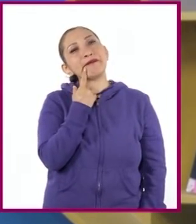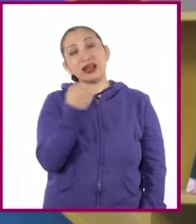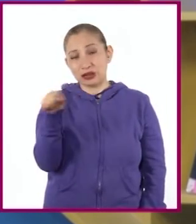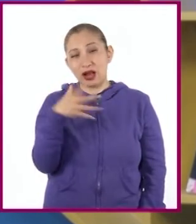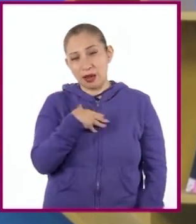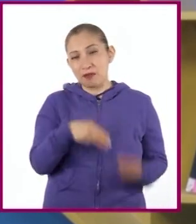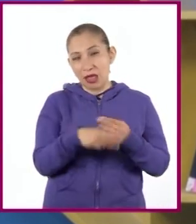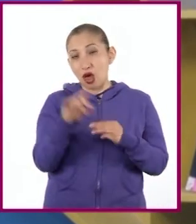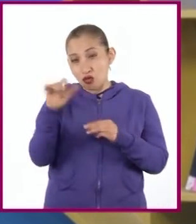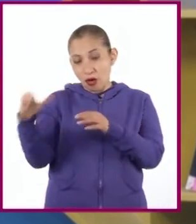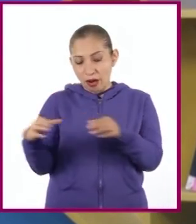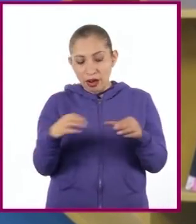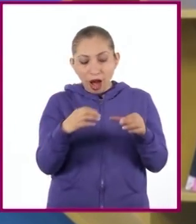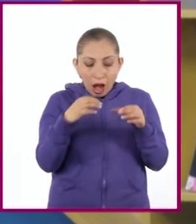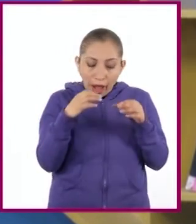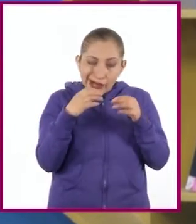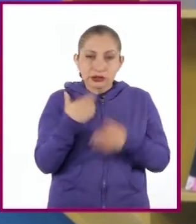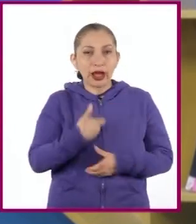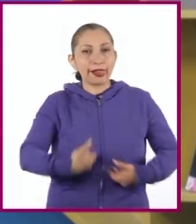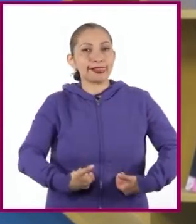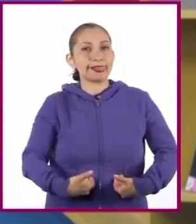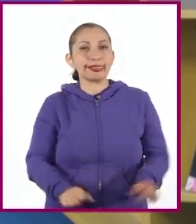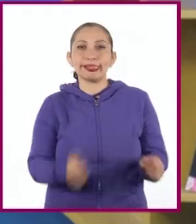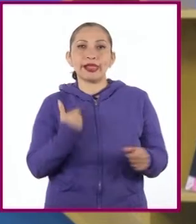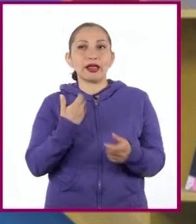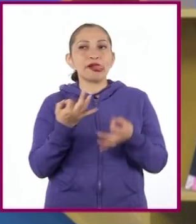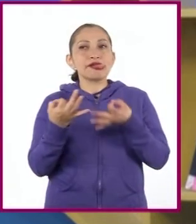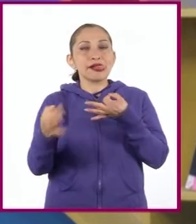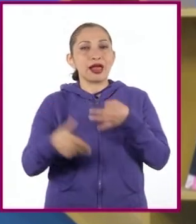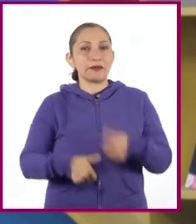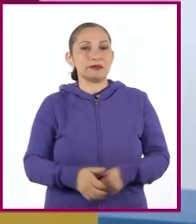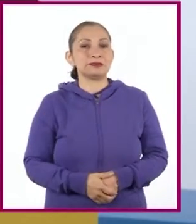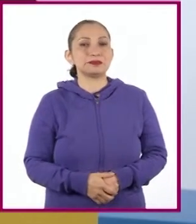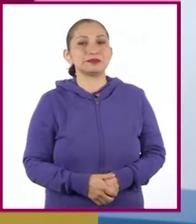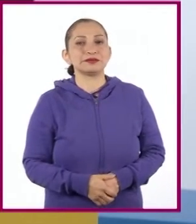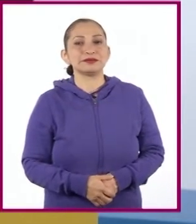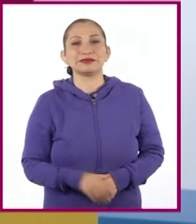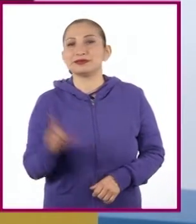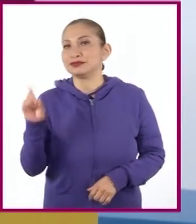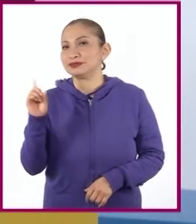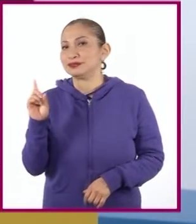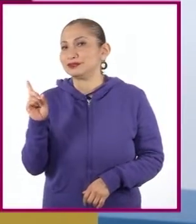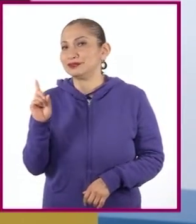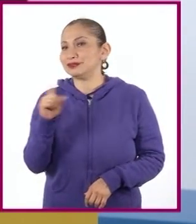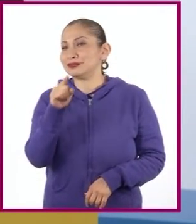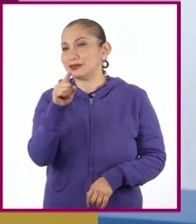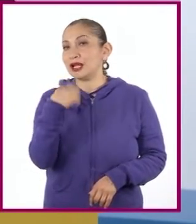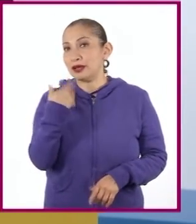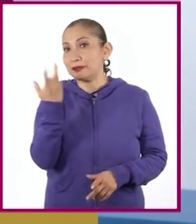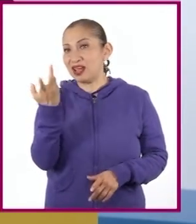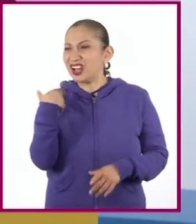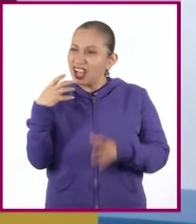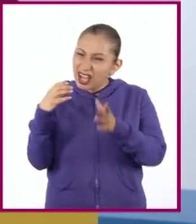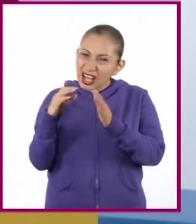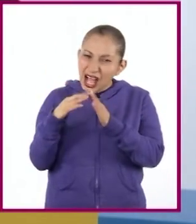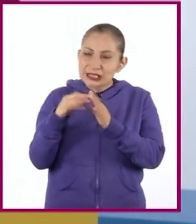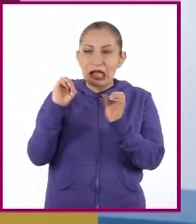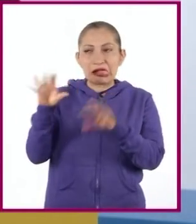sus materiales uno? Porque la verdad es que ya se me antojó, ya me dio hambre. No, justo lo olvidé en